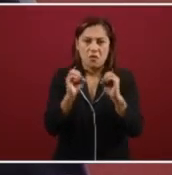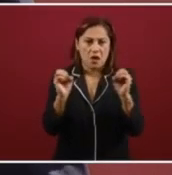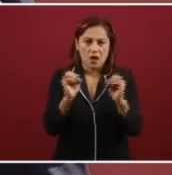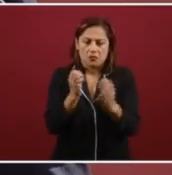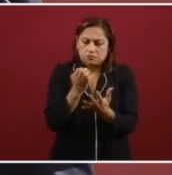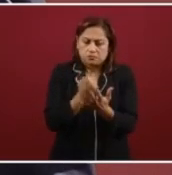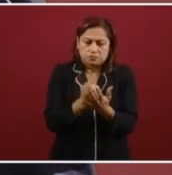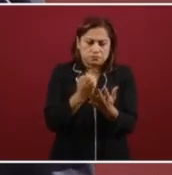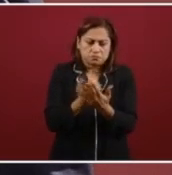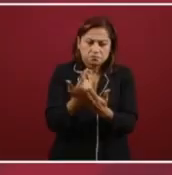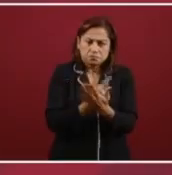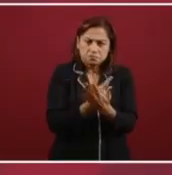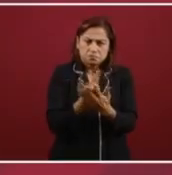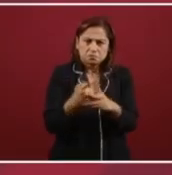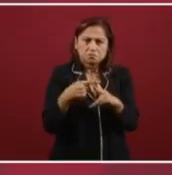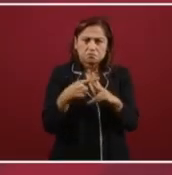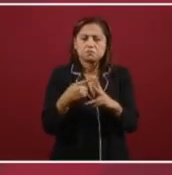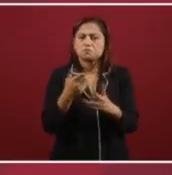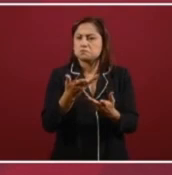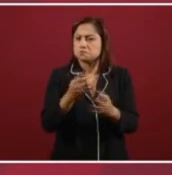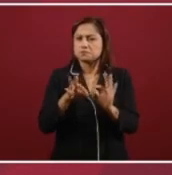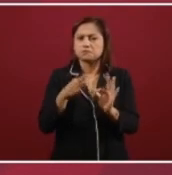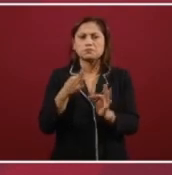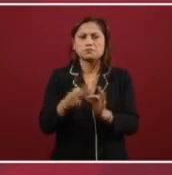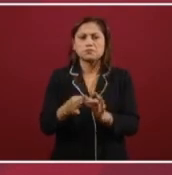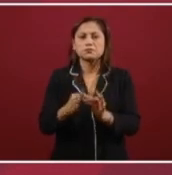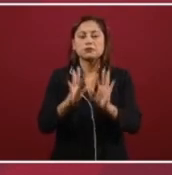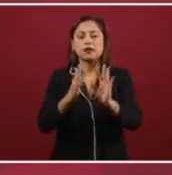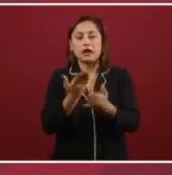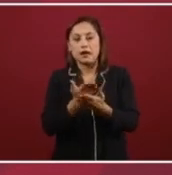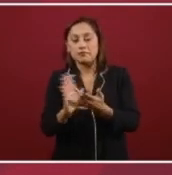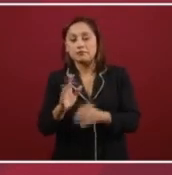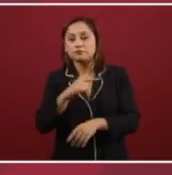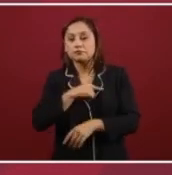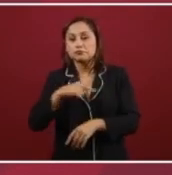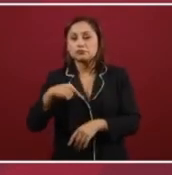públicas y estamos también cuidando